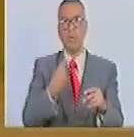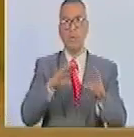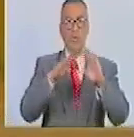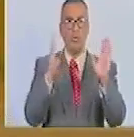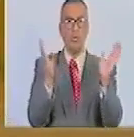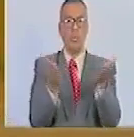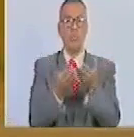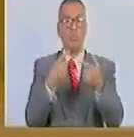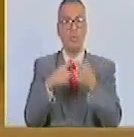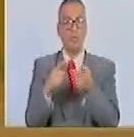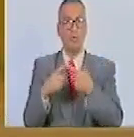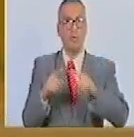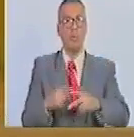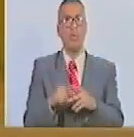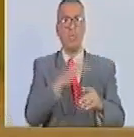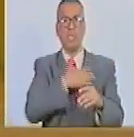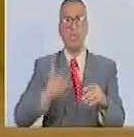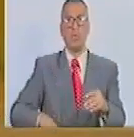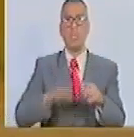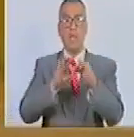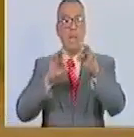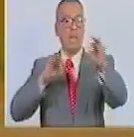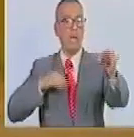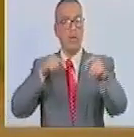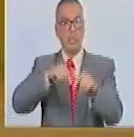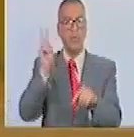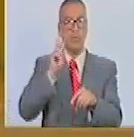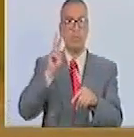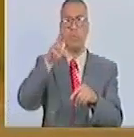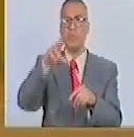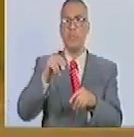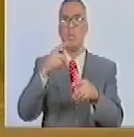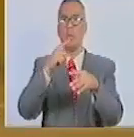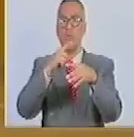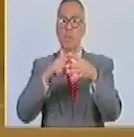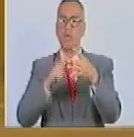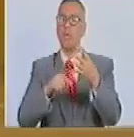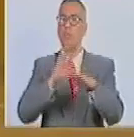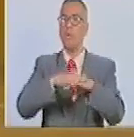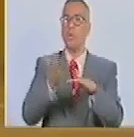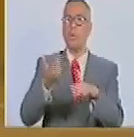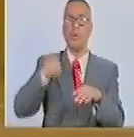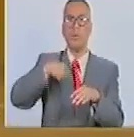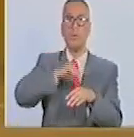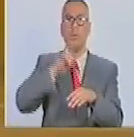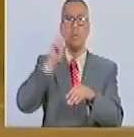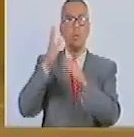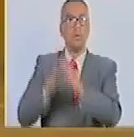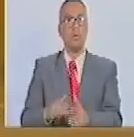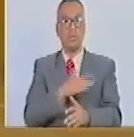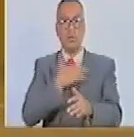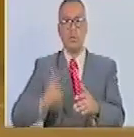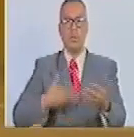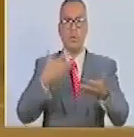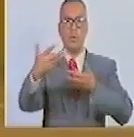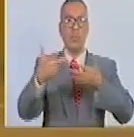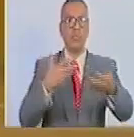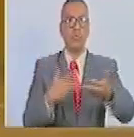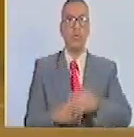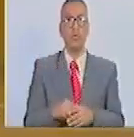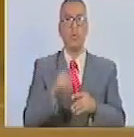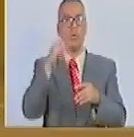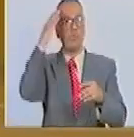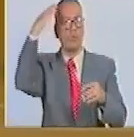mundo distinto. China no queda lejos de Venezuela, entre otras cosas, porque los venezolanos y los chinos compartimos